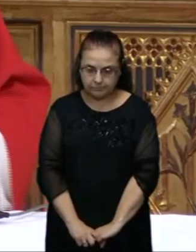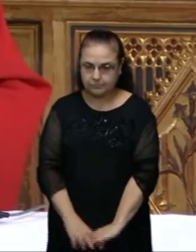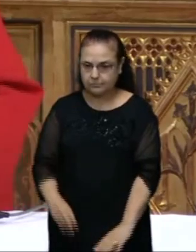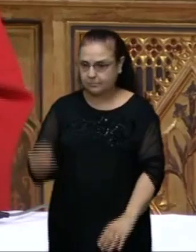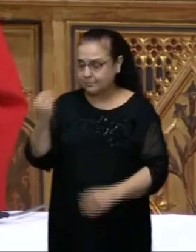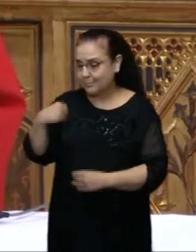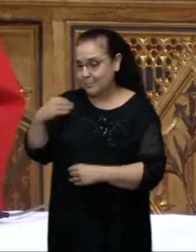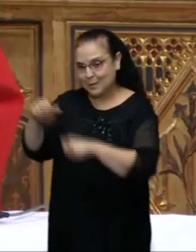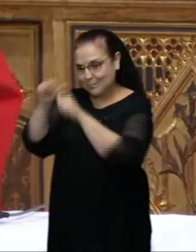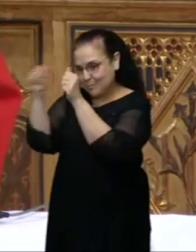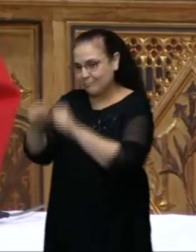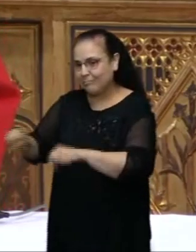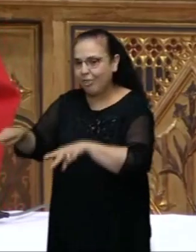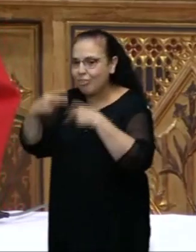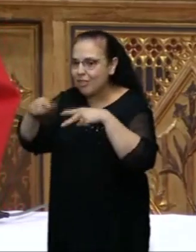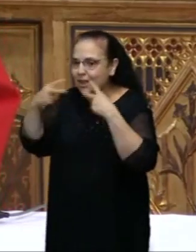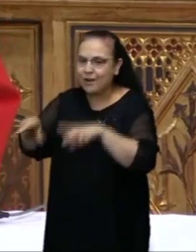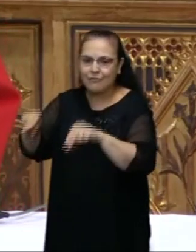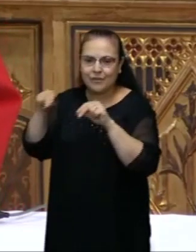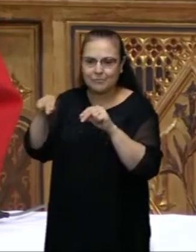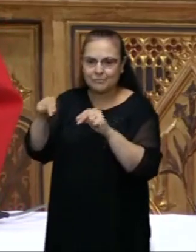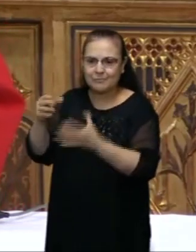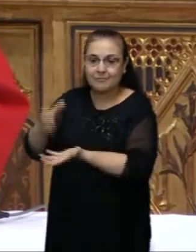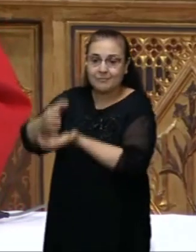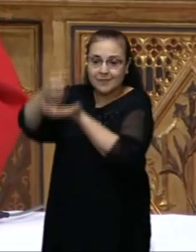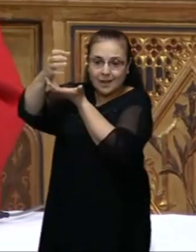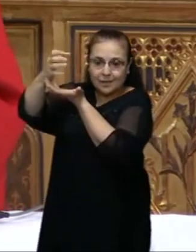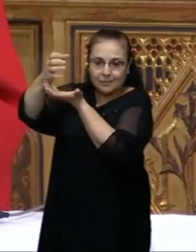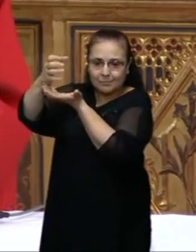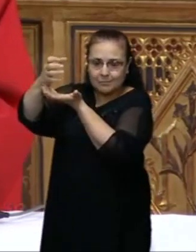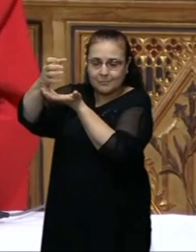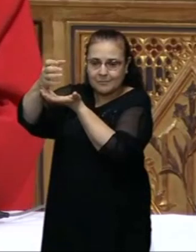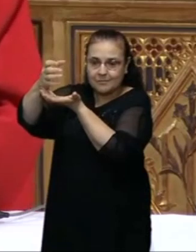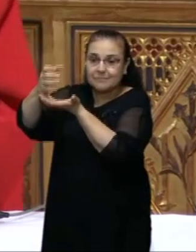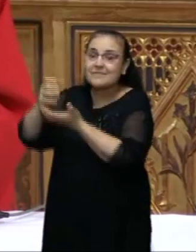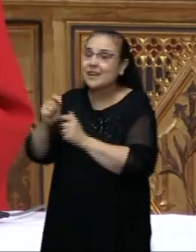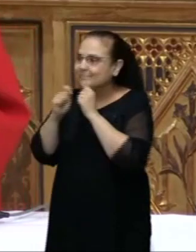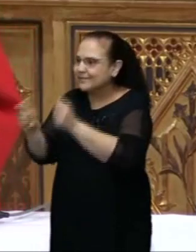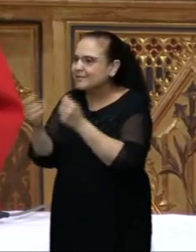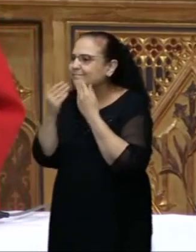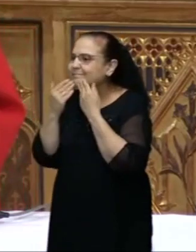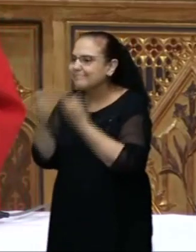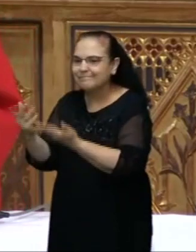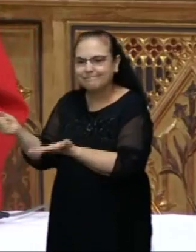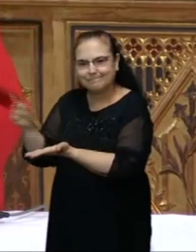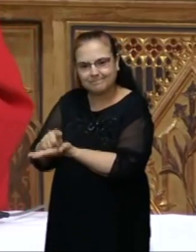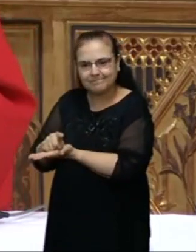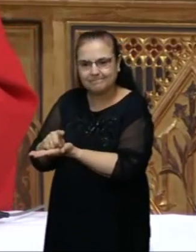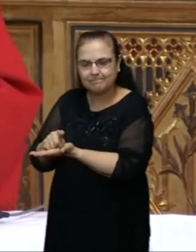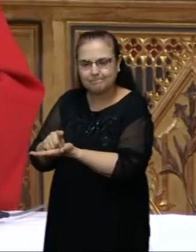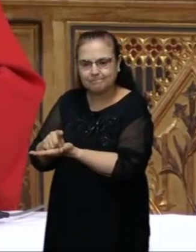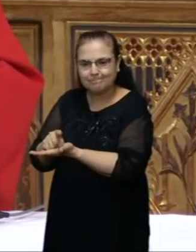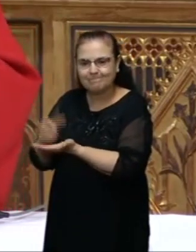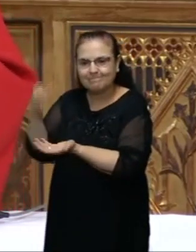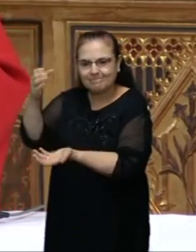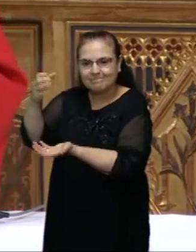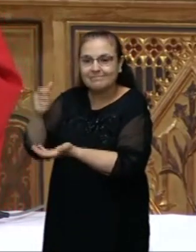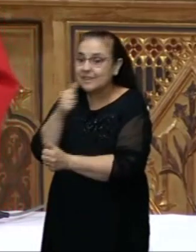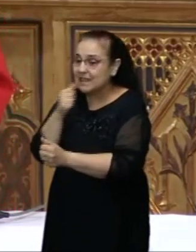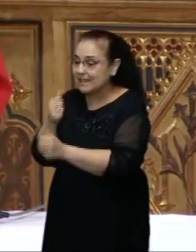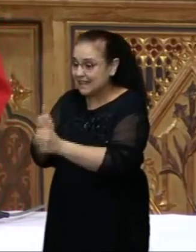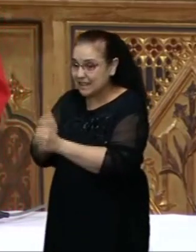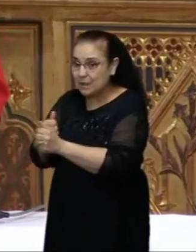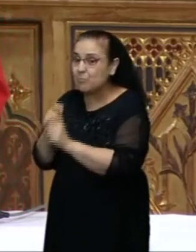Del mismo modo, acabada la cena, tomó el cáliz y, dándote gracias de nuevo, lo pasó a